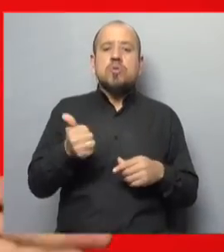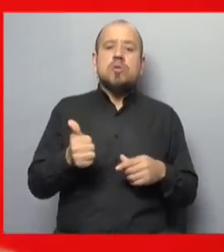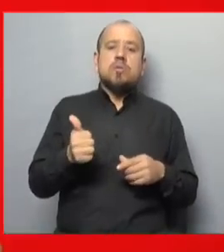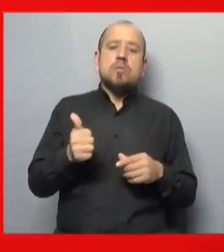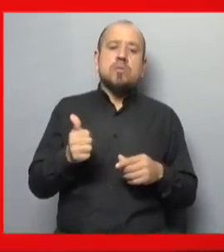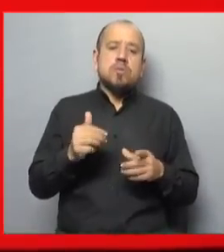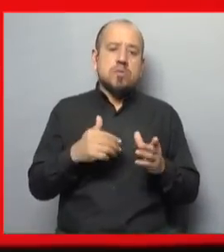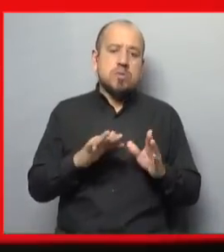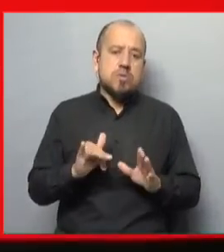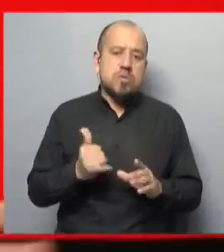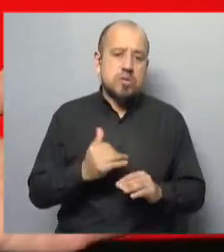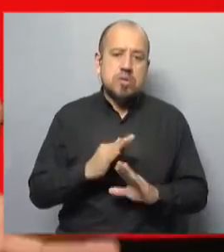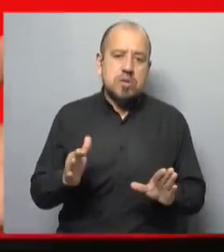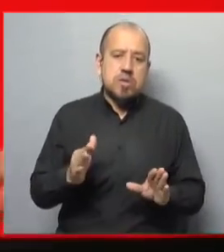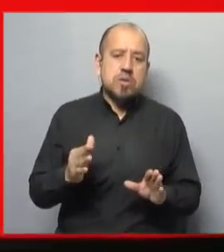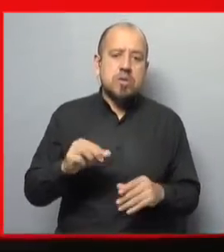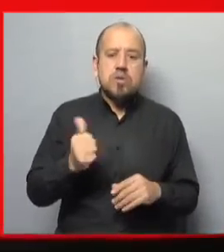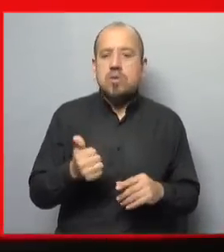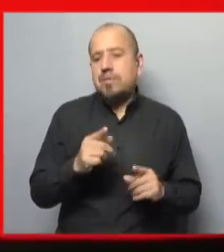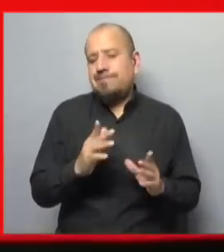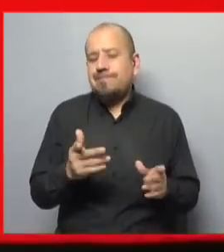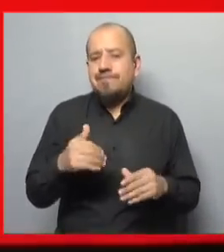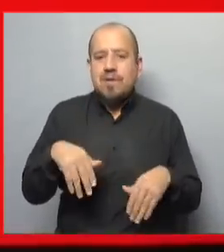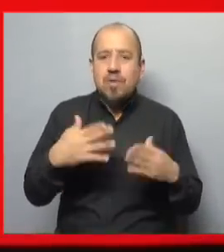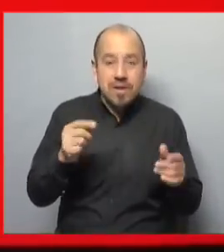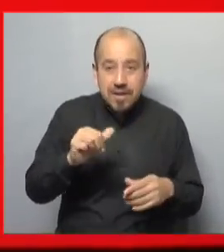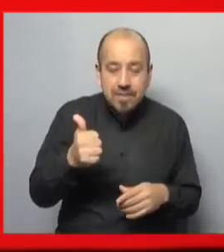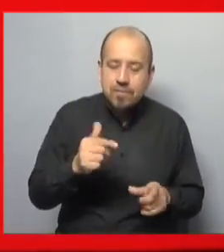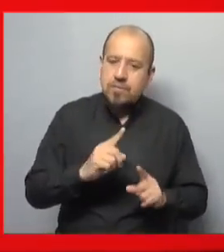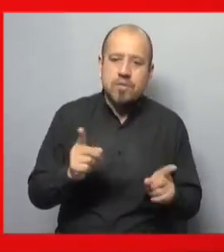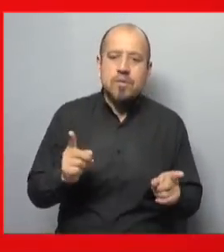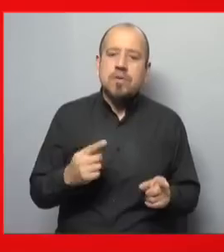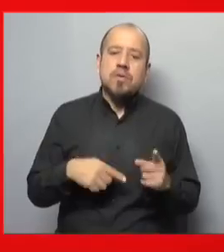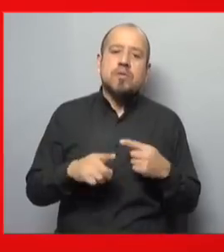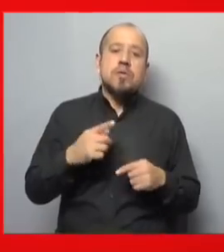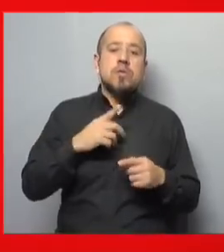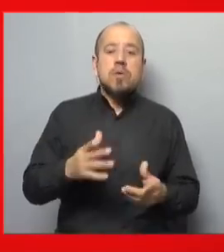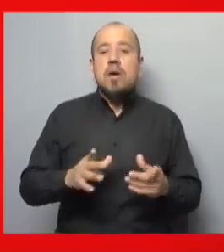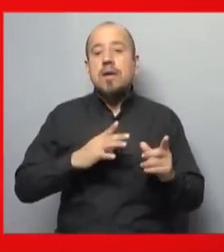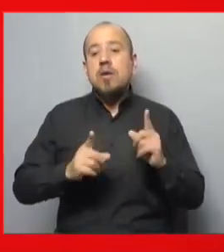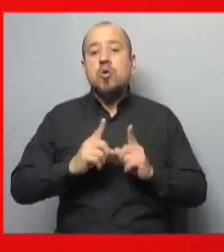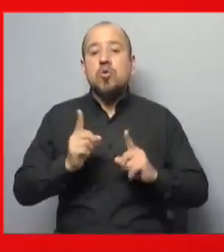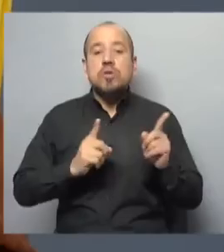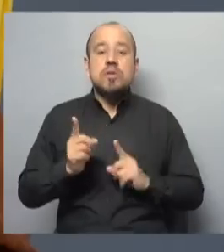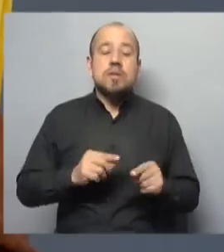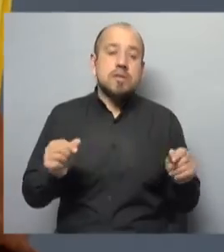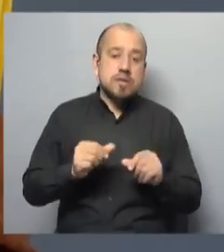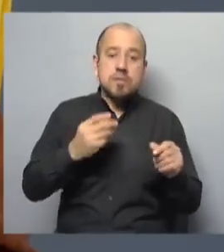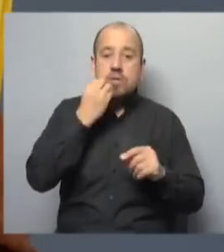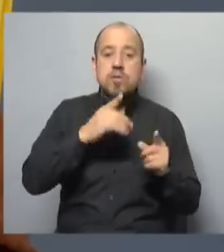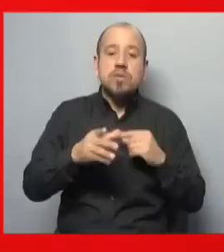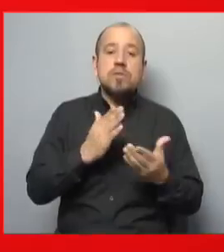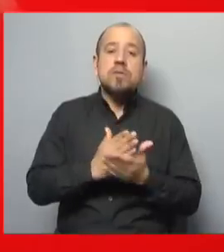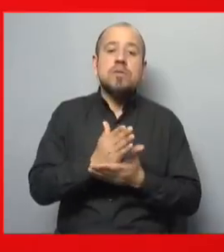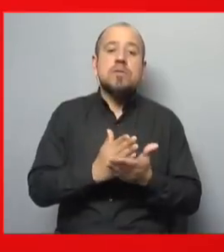ya nos dimos cuenta de que no es así lamentablemente este entonces cuando hay cosas que se hacen bien en pos de mejorar lamentablemente siempre estamos